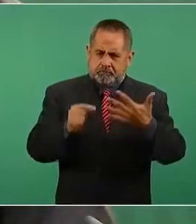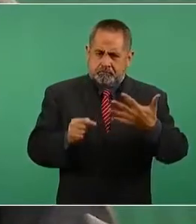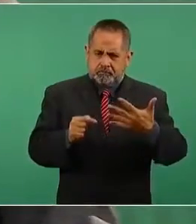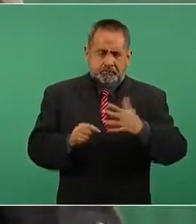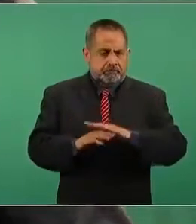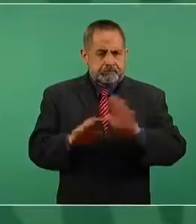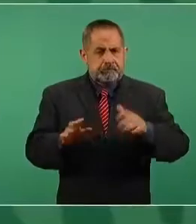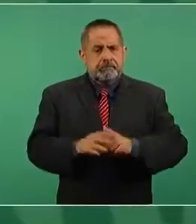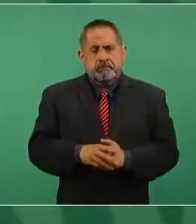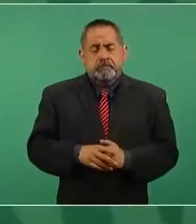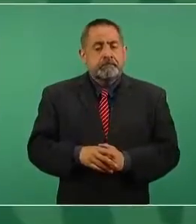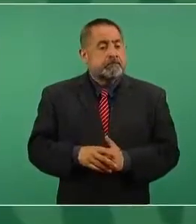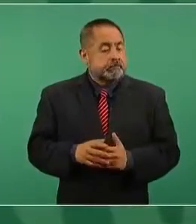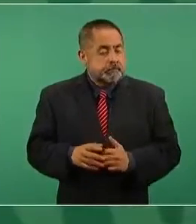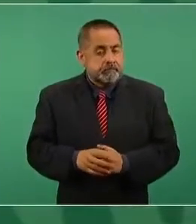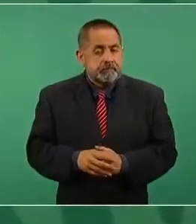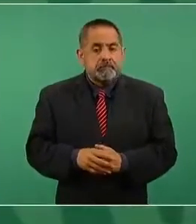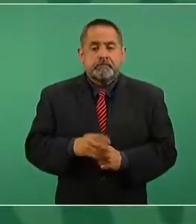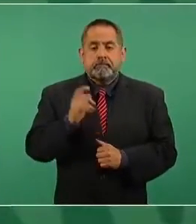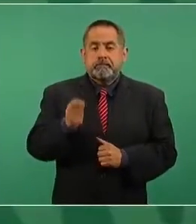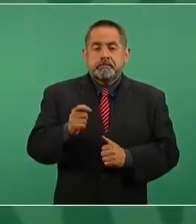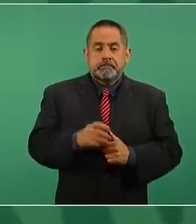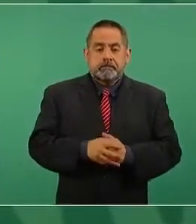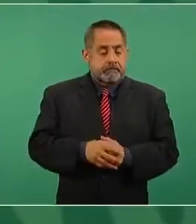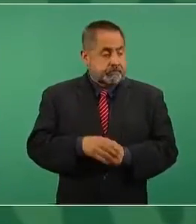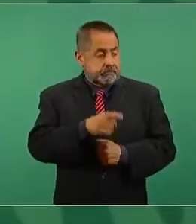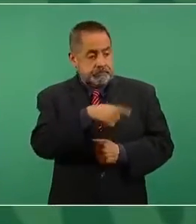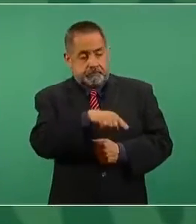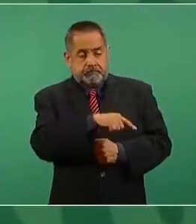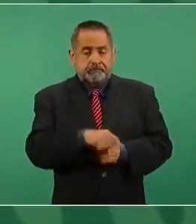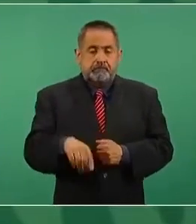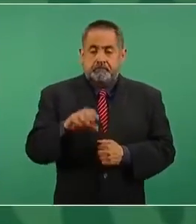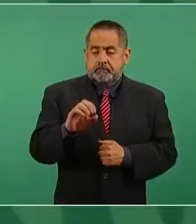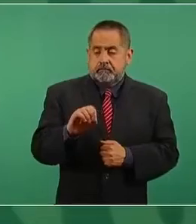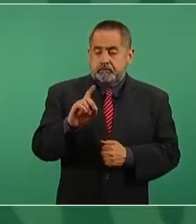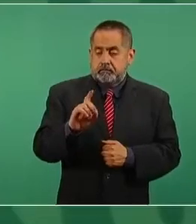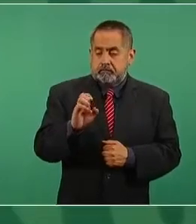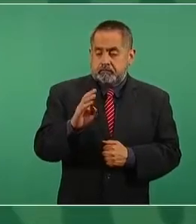Y lo cierto es que ellos